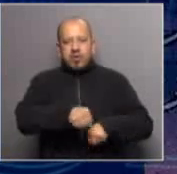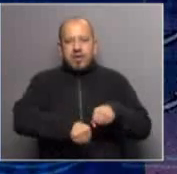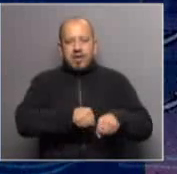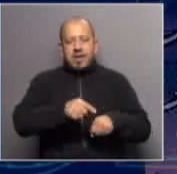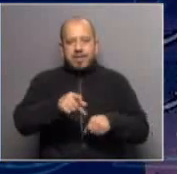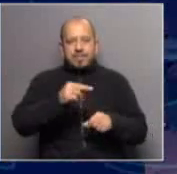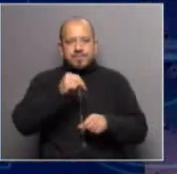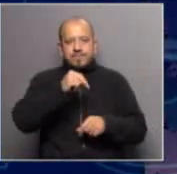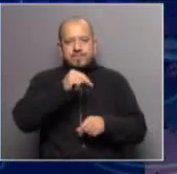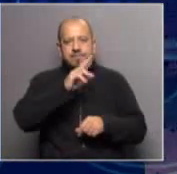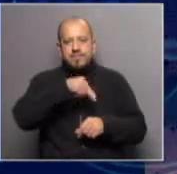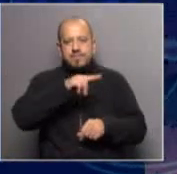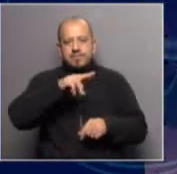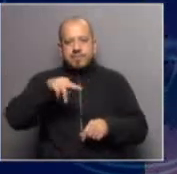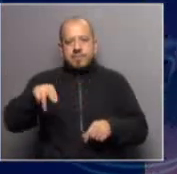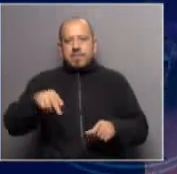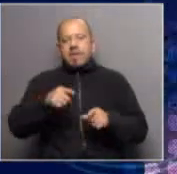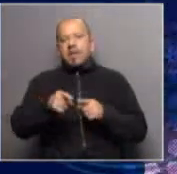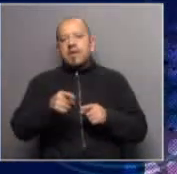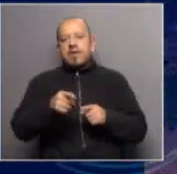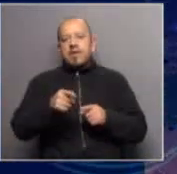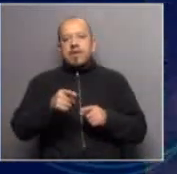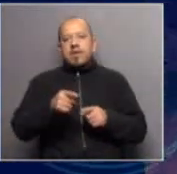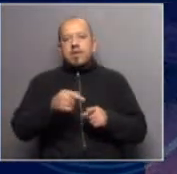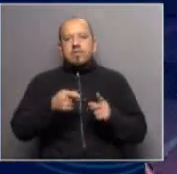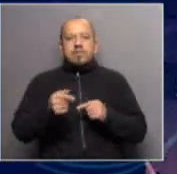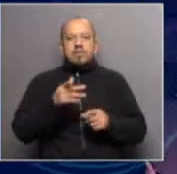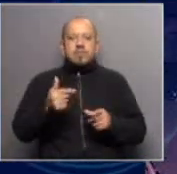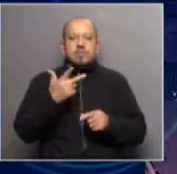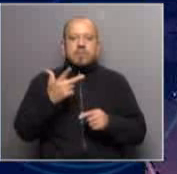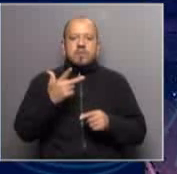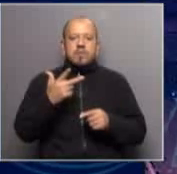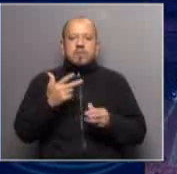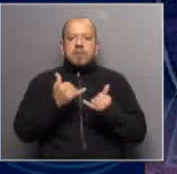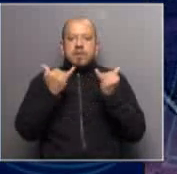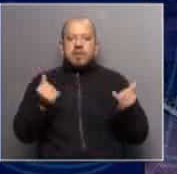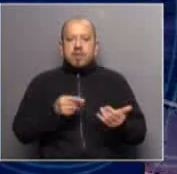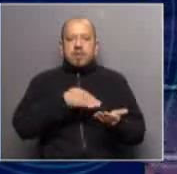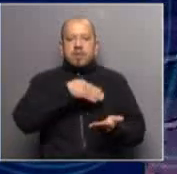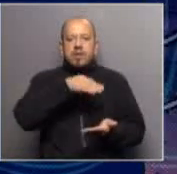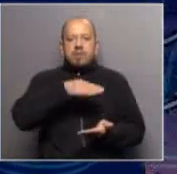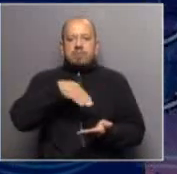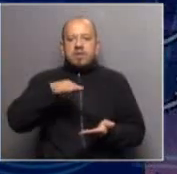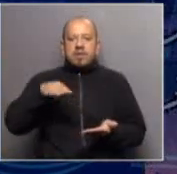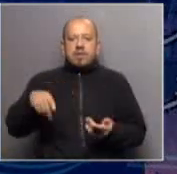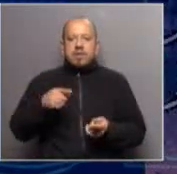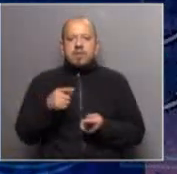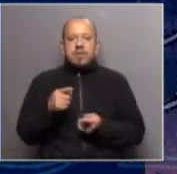un bote. Y estuvimos ahí como 3 días pintando el bote. Y yo la acompañaba.